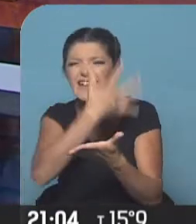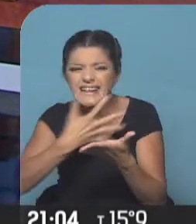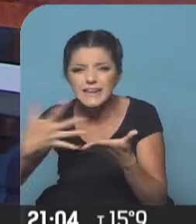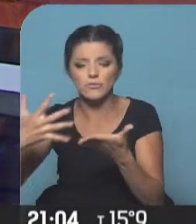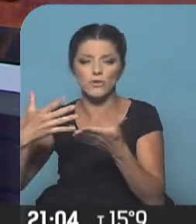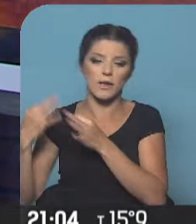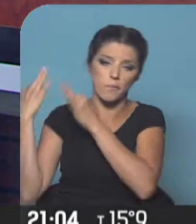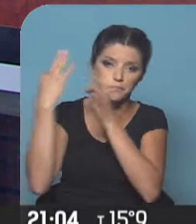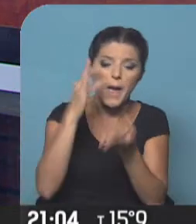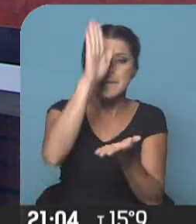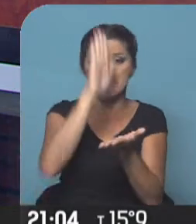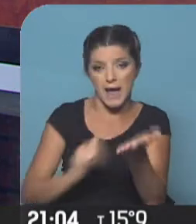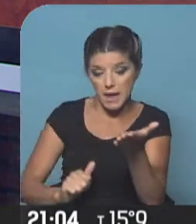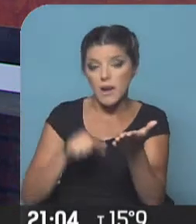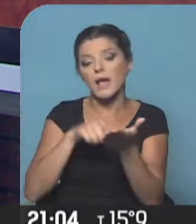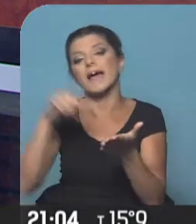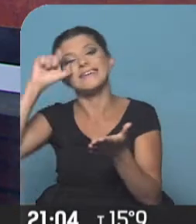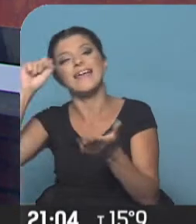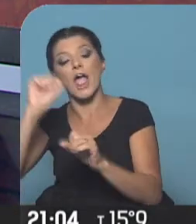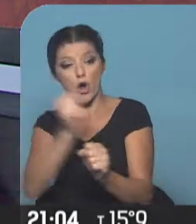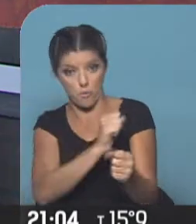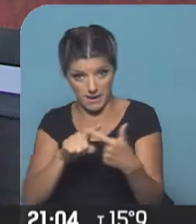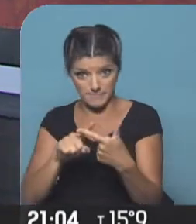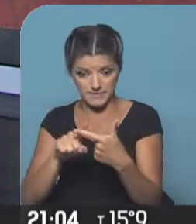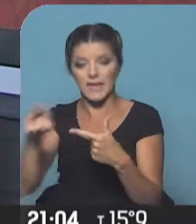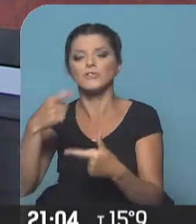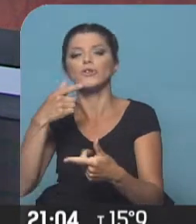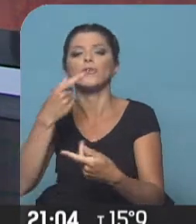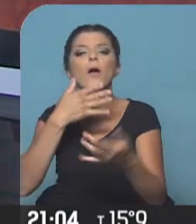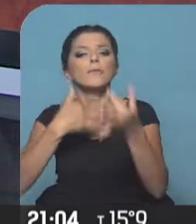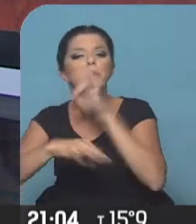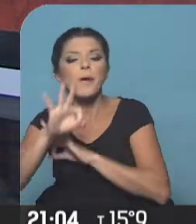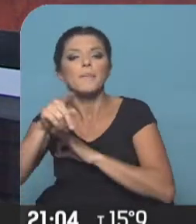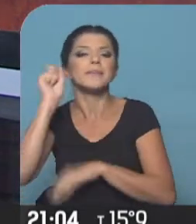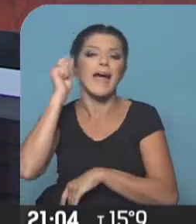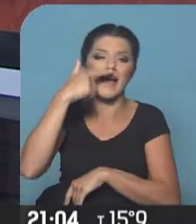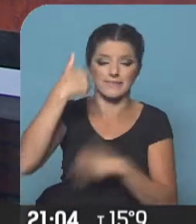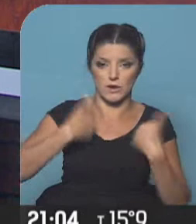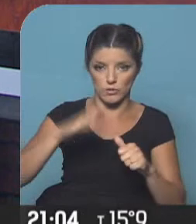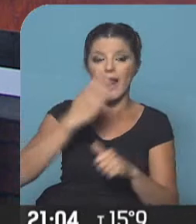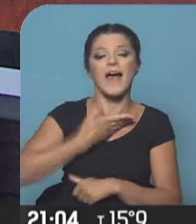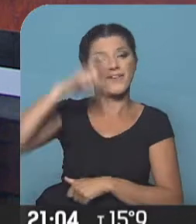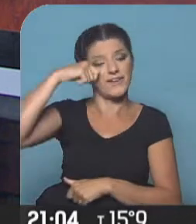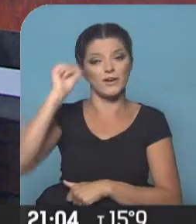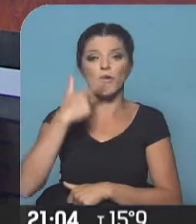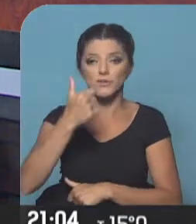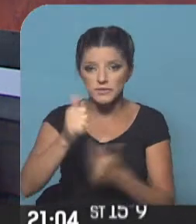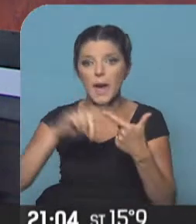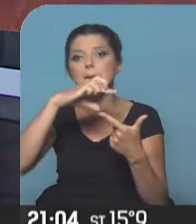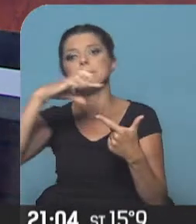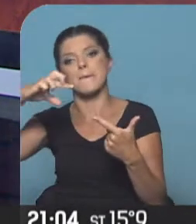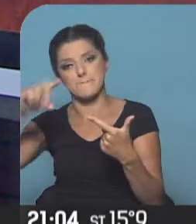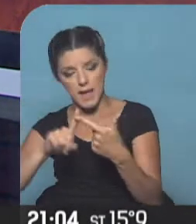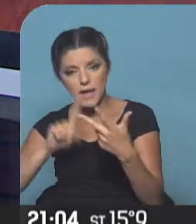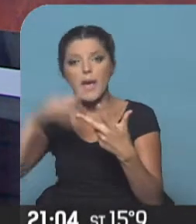y a Escobar. Entre las empresas que vendían estuvieron gas natural aprovisionamiento, gas natural Fenosa, BP, la British Petroleum